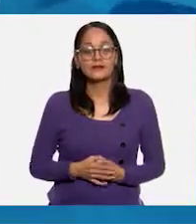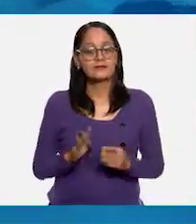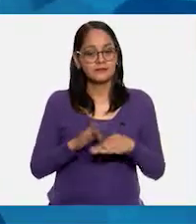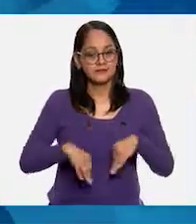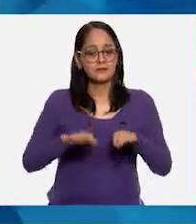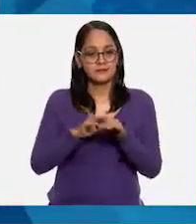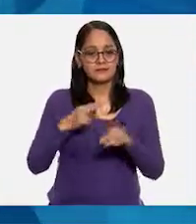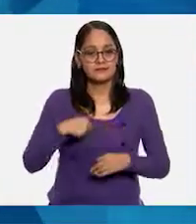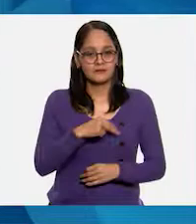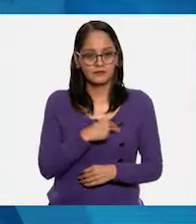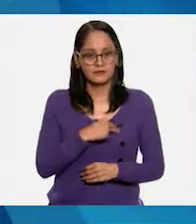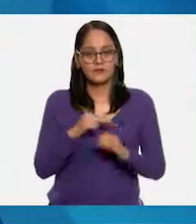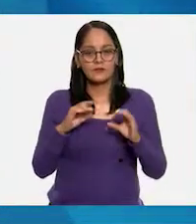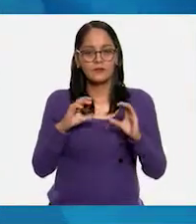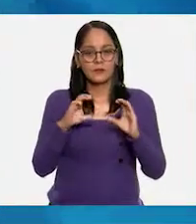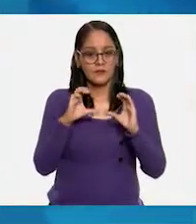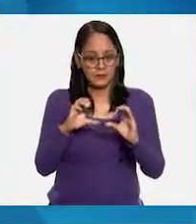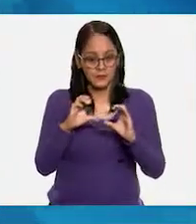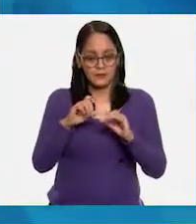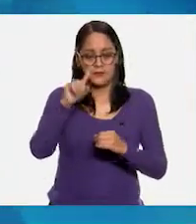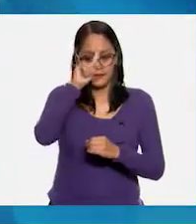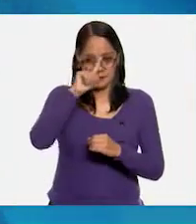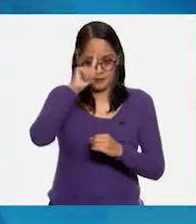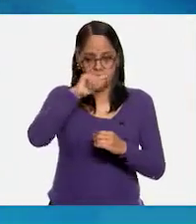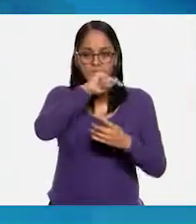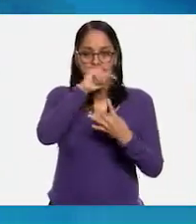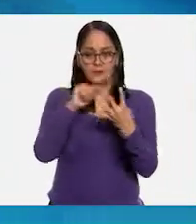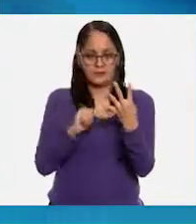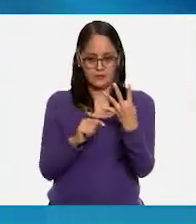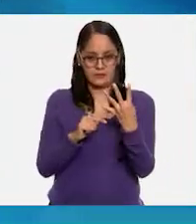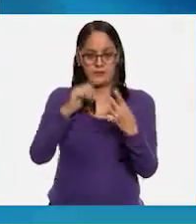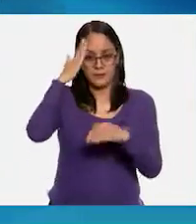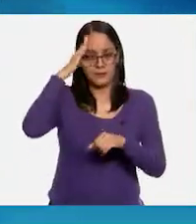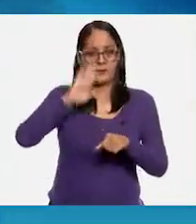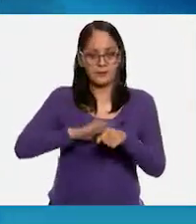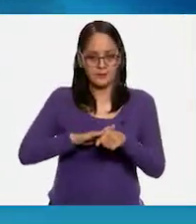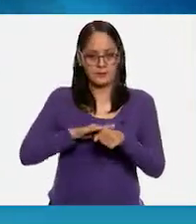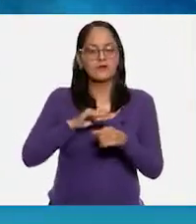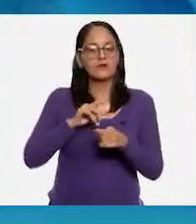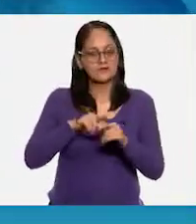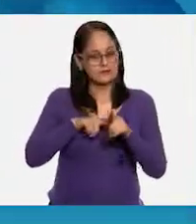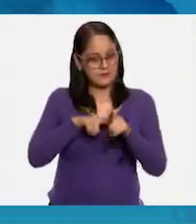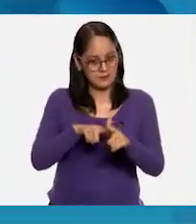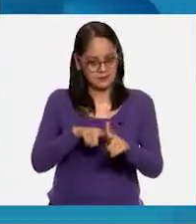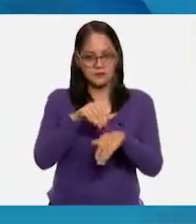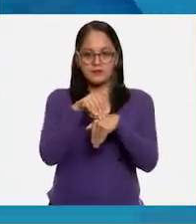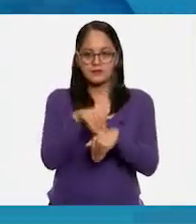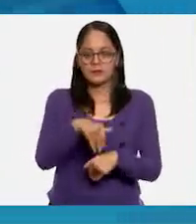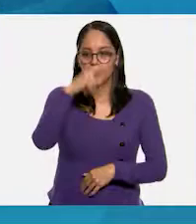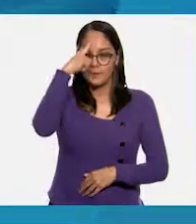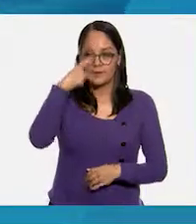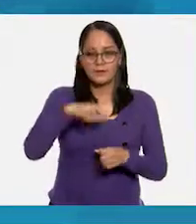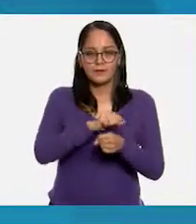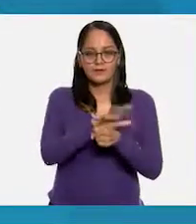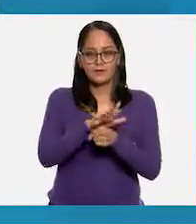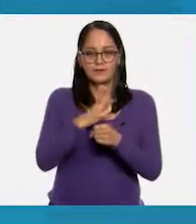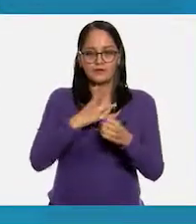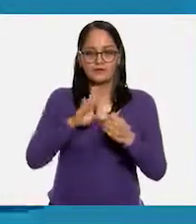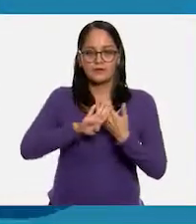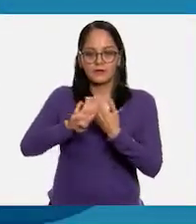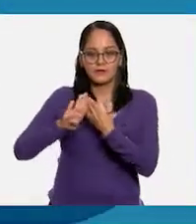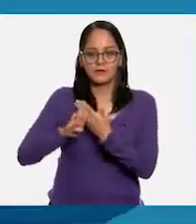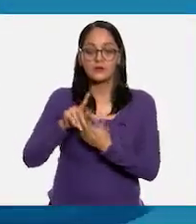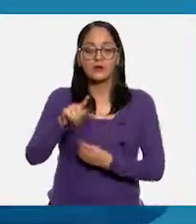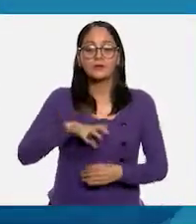Es muy importante continuar con las recomendaciones para evitar contagios de COVID. Trata de